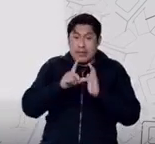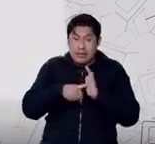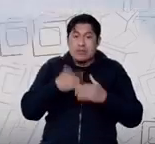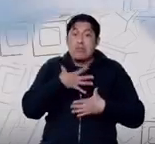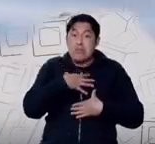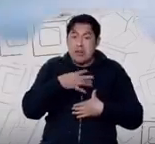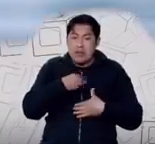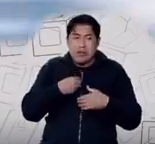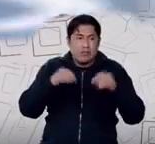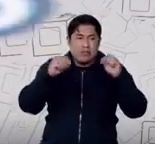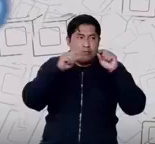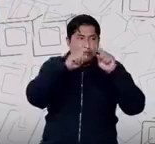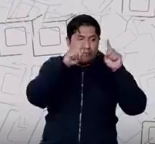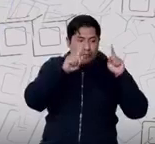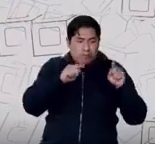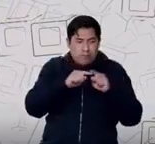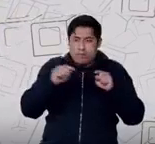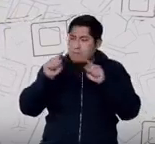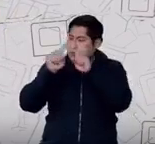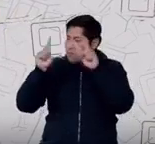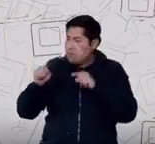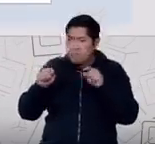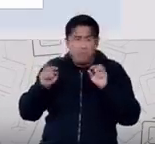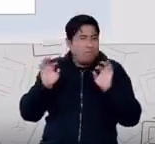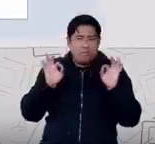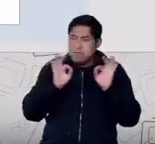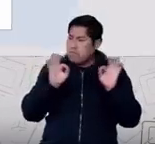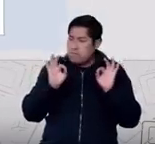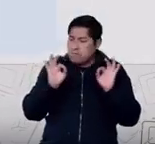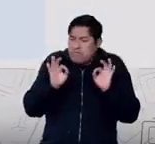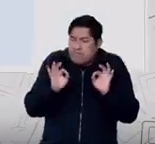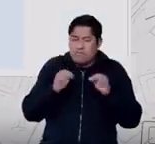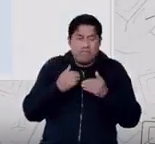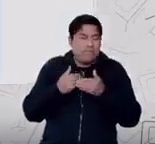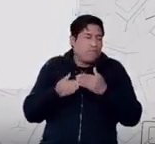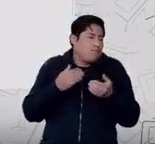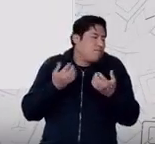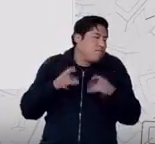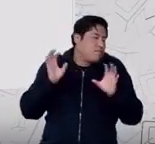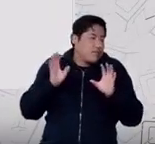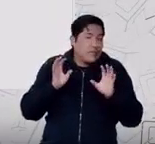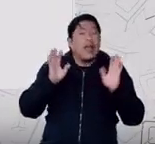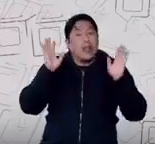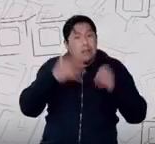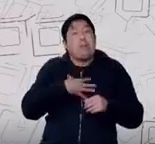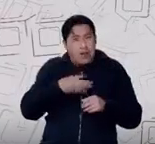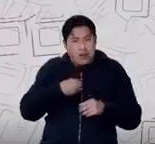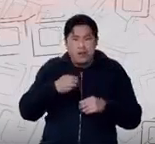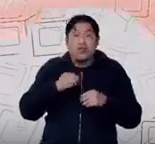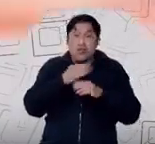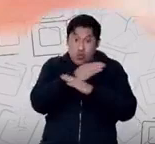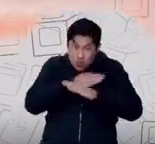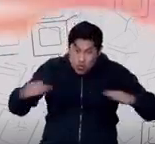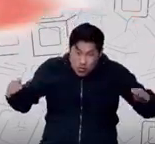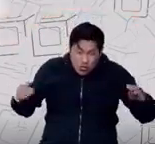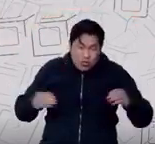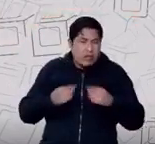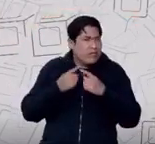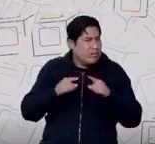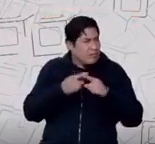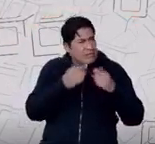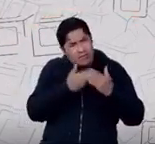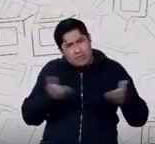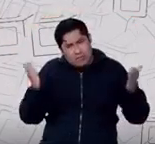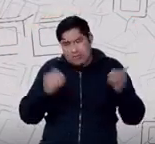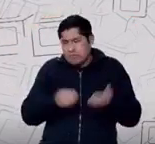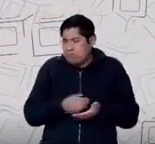alianza. El voto en blanco es cuando no haya marca, señal o signo. El voto nulo